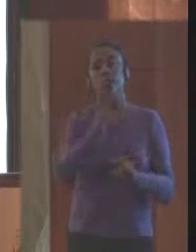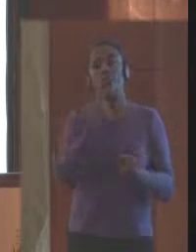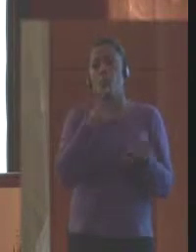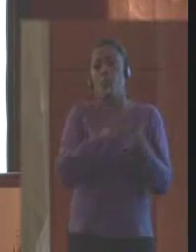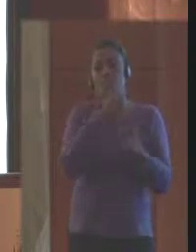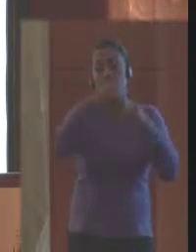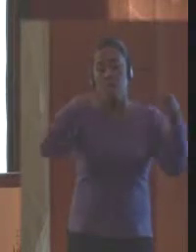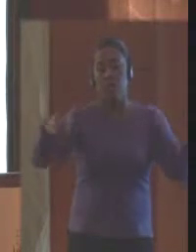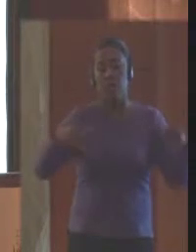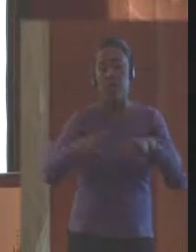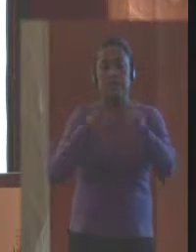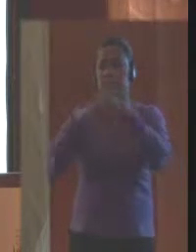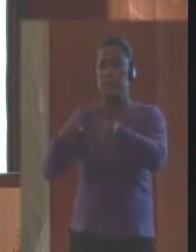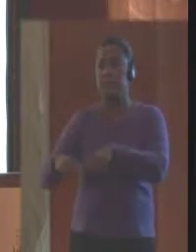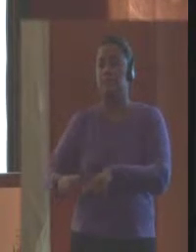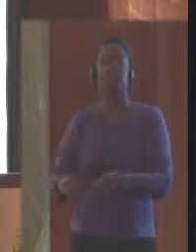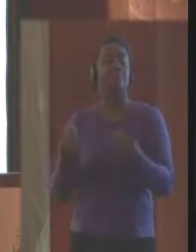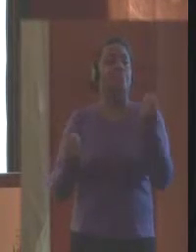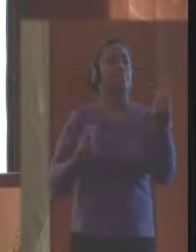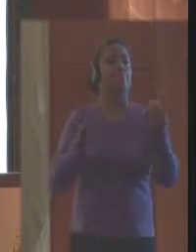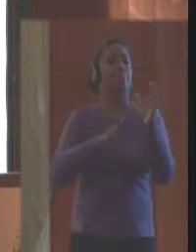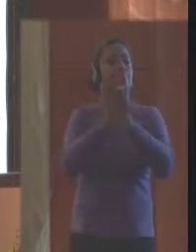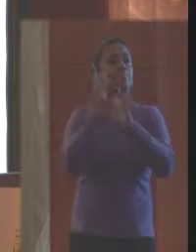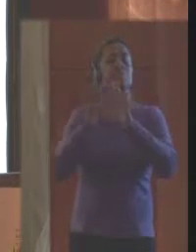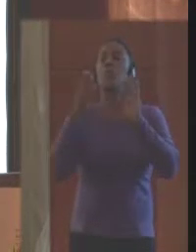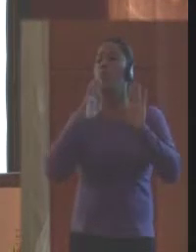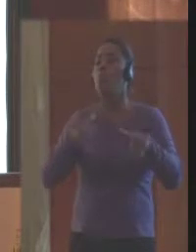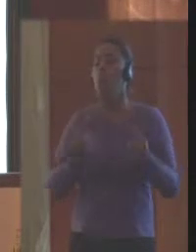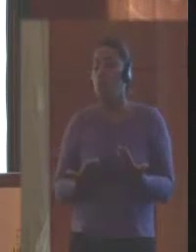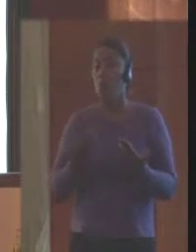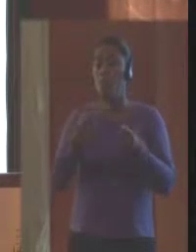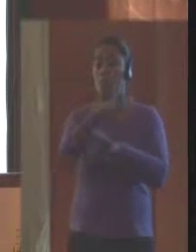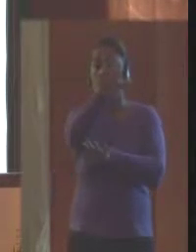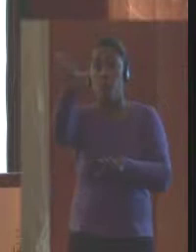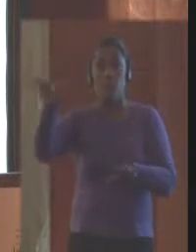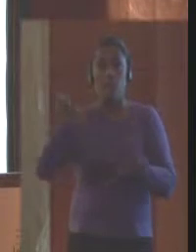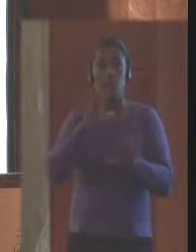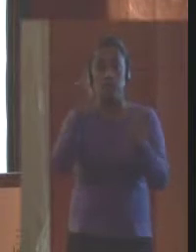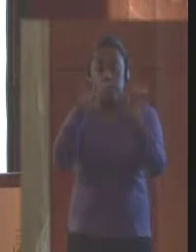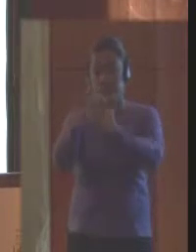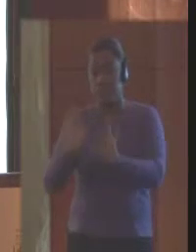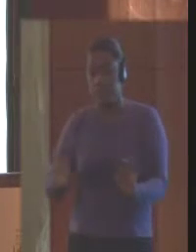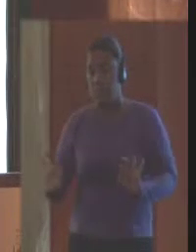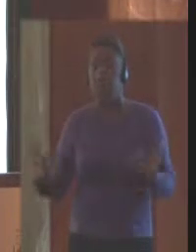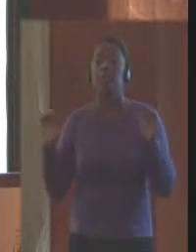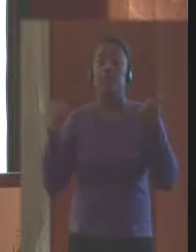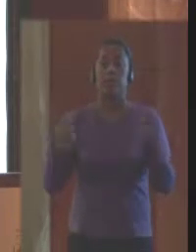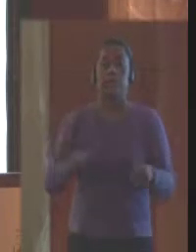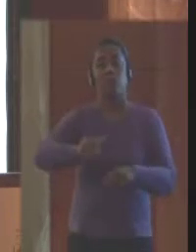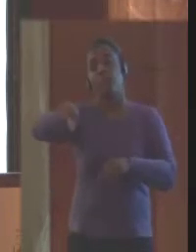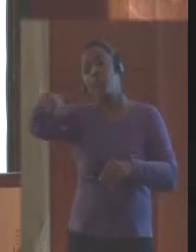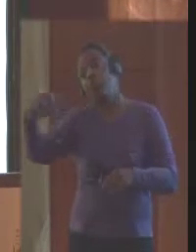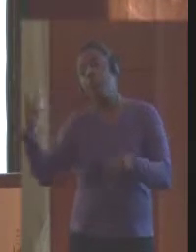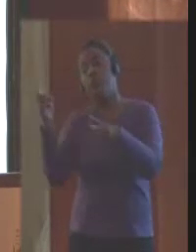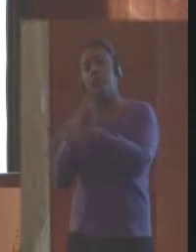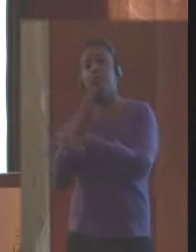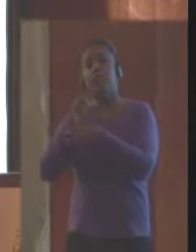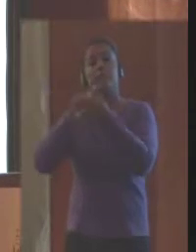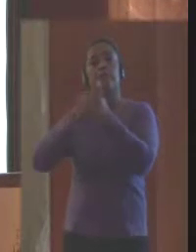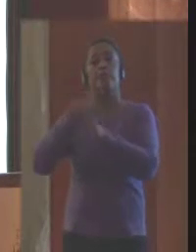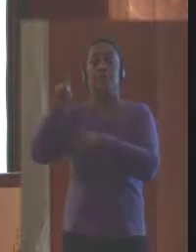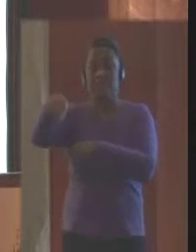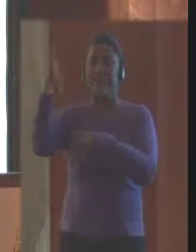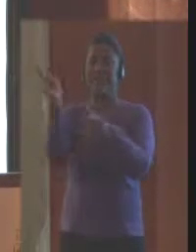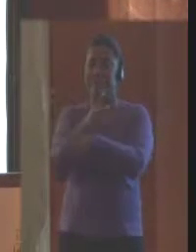mapas de amenaza y terminan siendo dos tipos de instrumentos. Los ambientales, que hablan de las zonas de ronda, y los de riesgos, que hablan de las zonas de